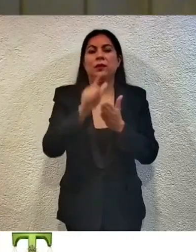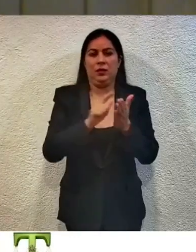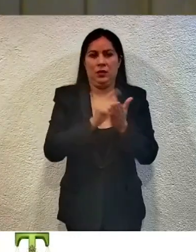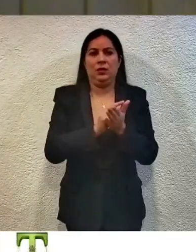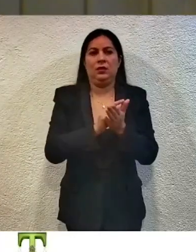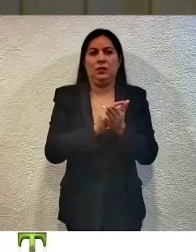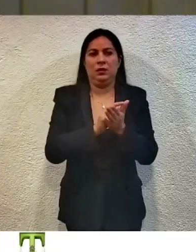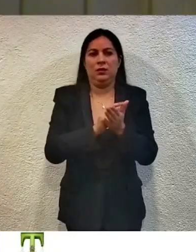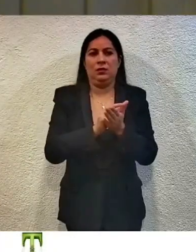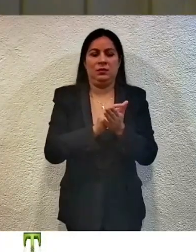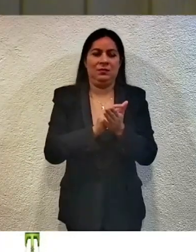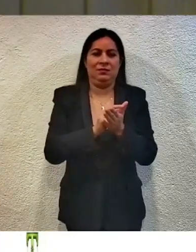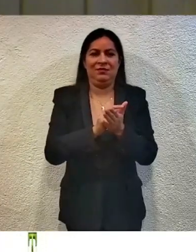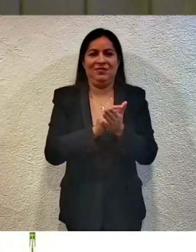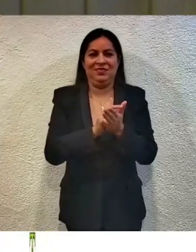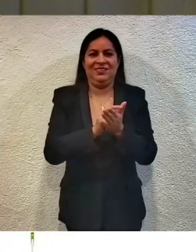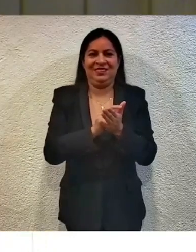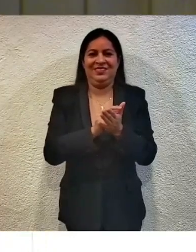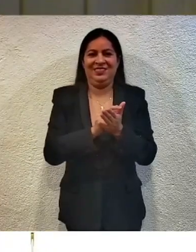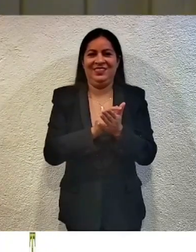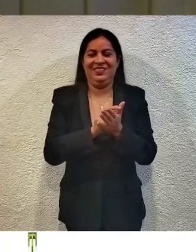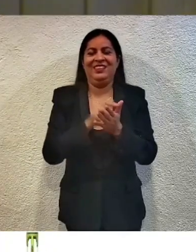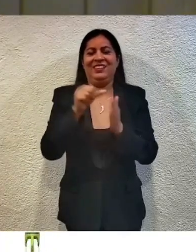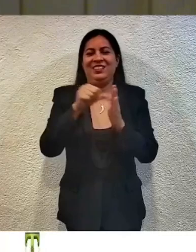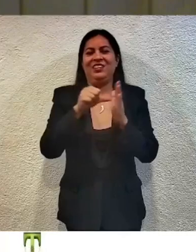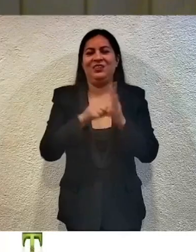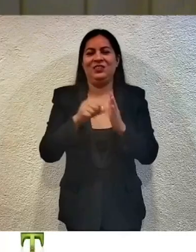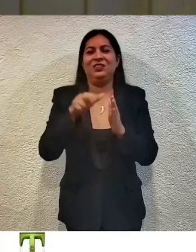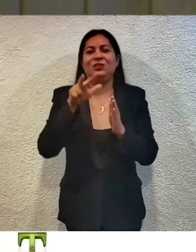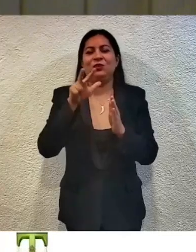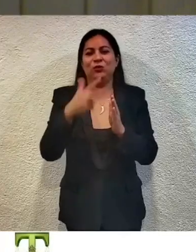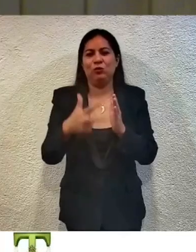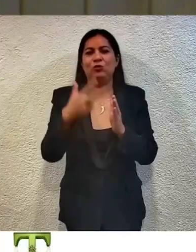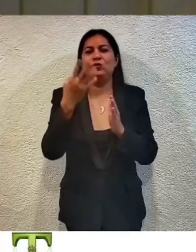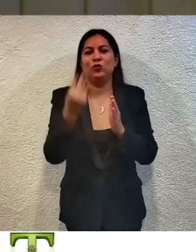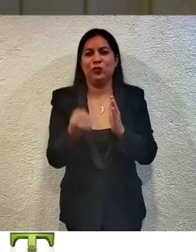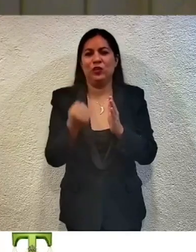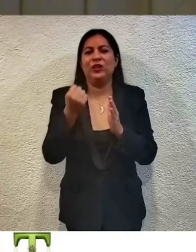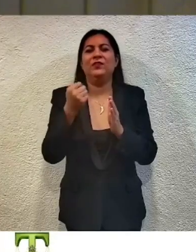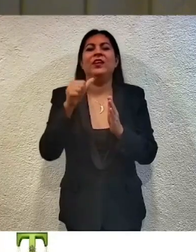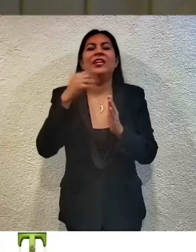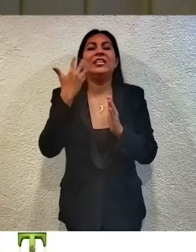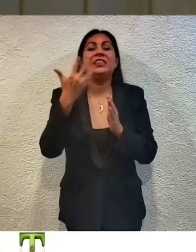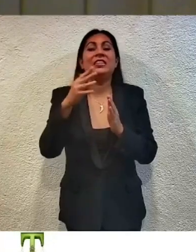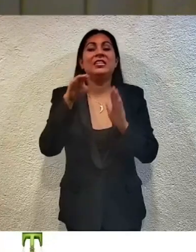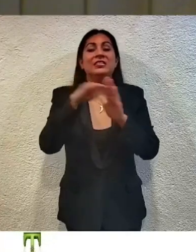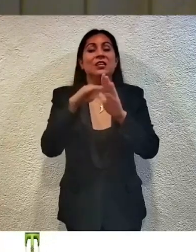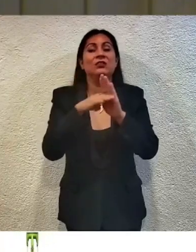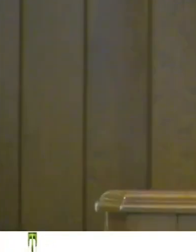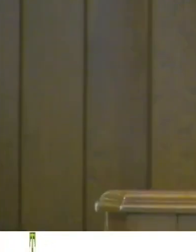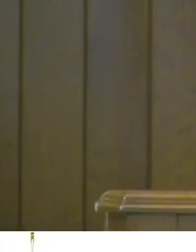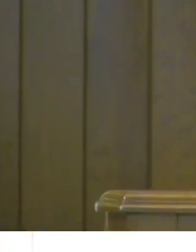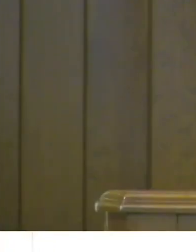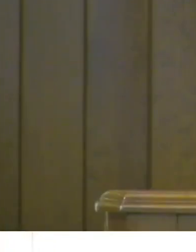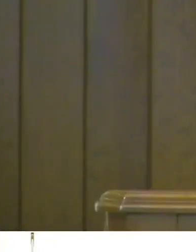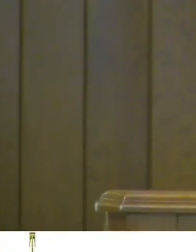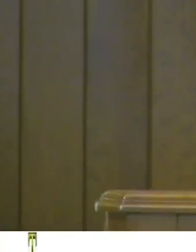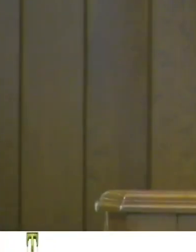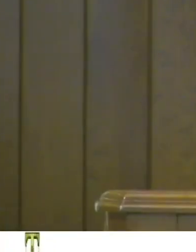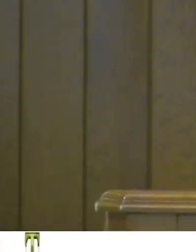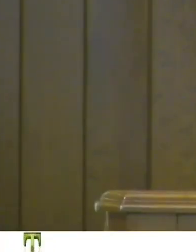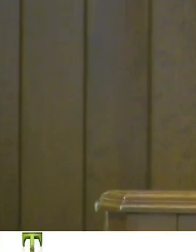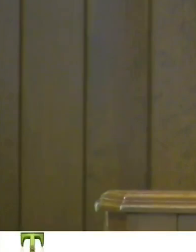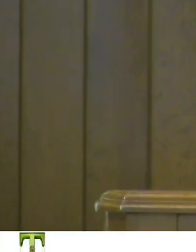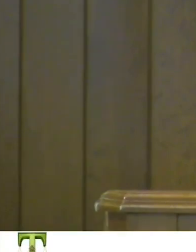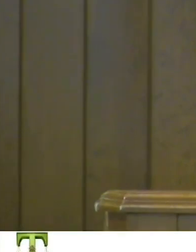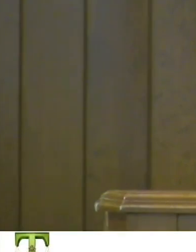electoral, así como el previsto en los artículos 8, 9 y 10 de los lineamientos de paridad. En